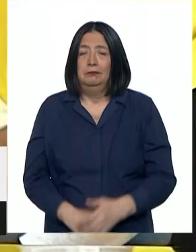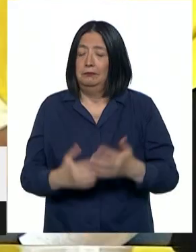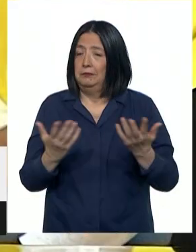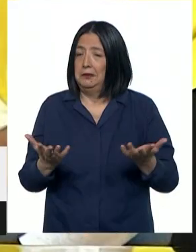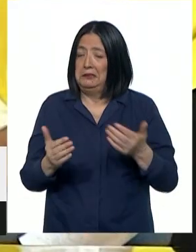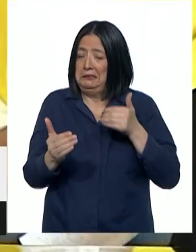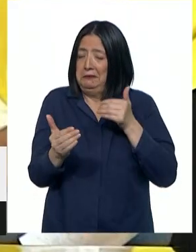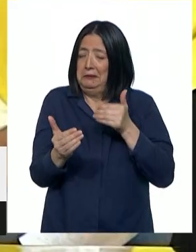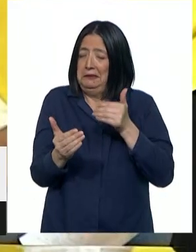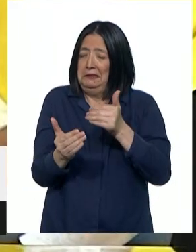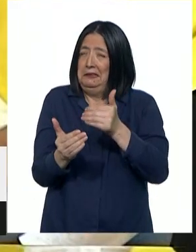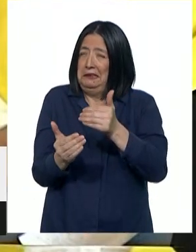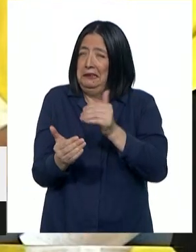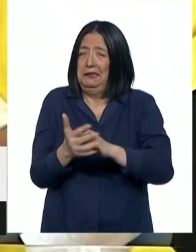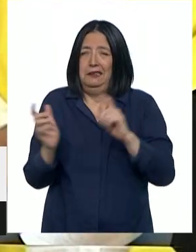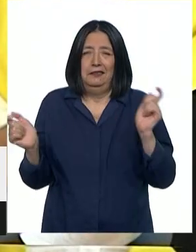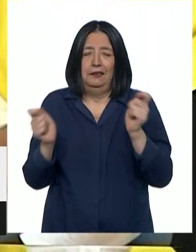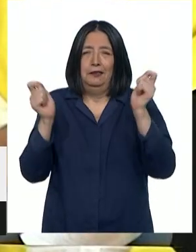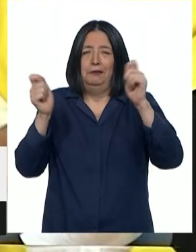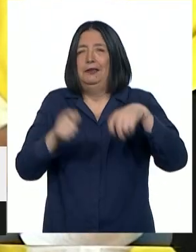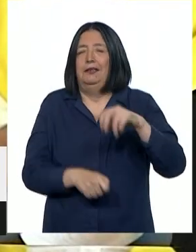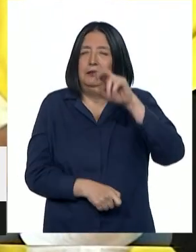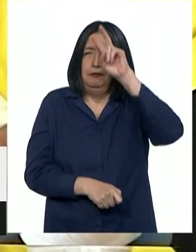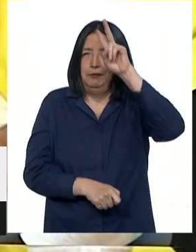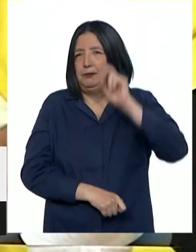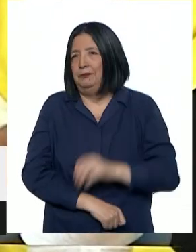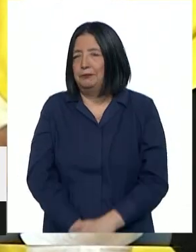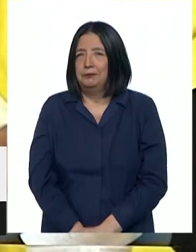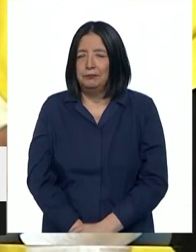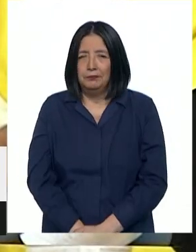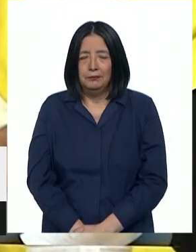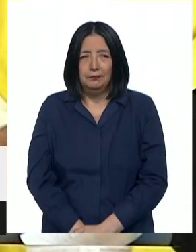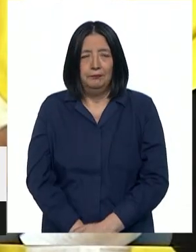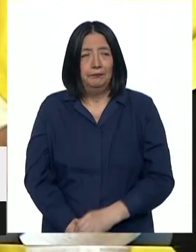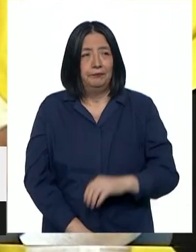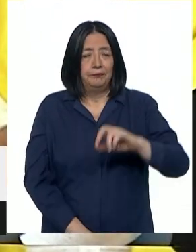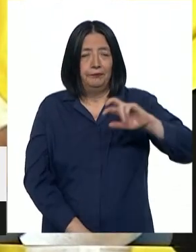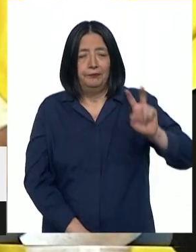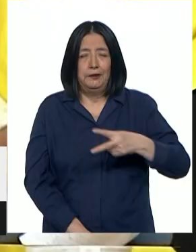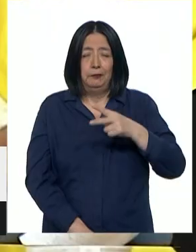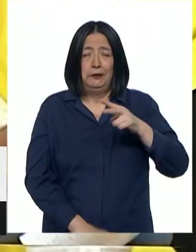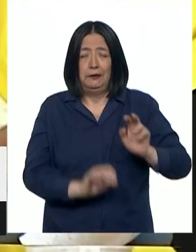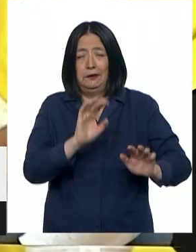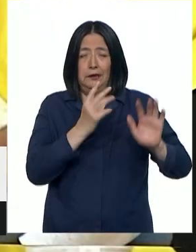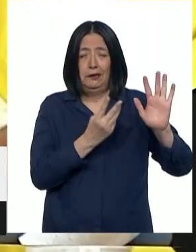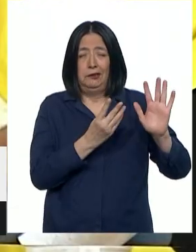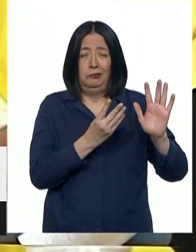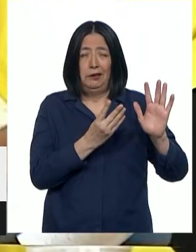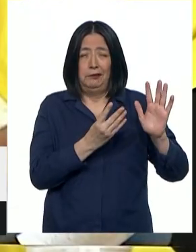Estamos próximos a las fiestas patrias y desde el 2019